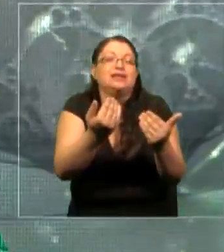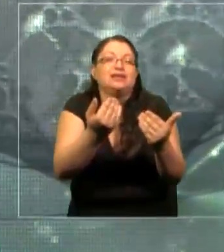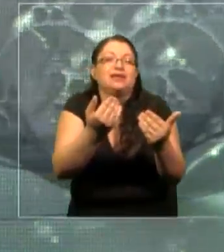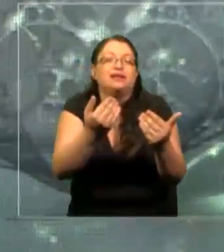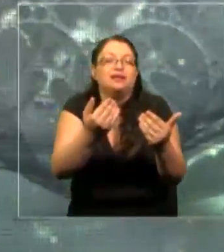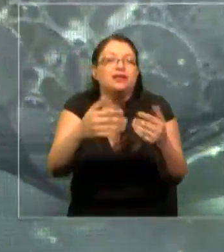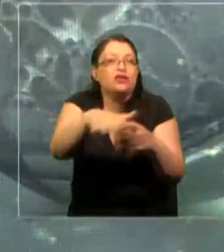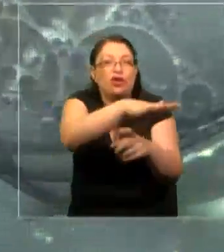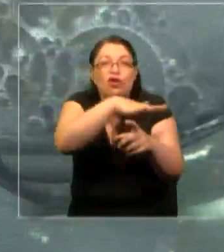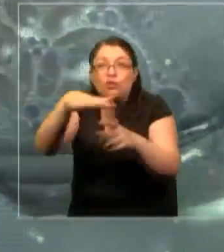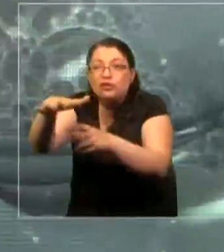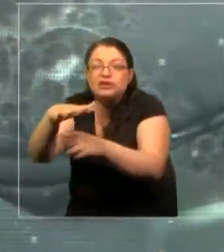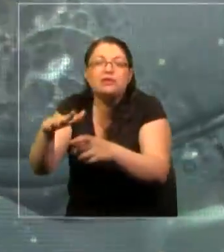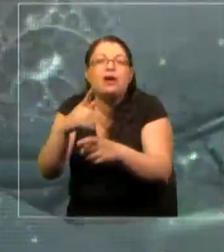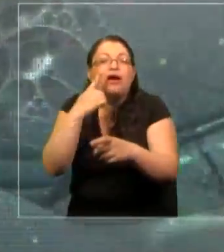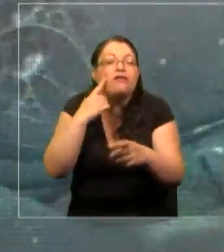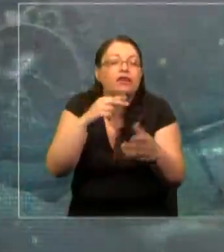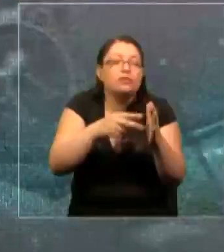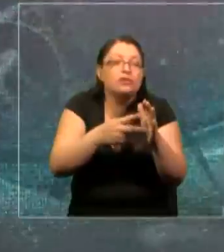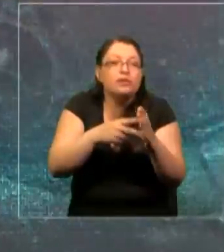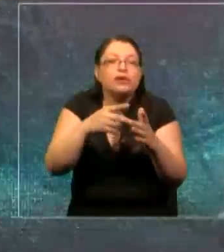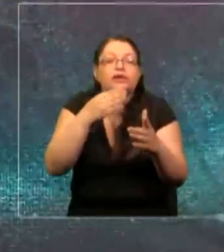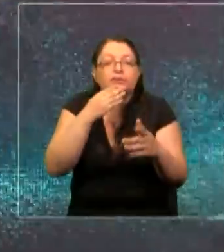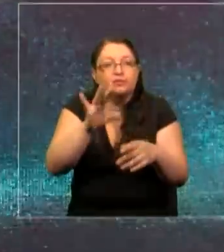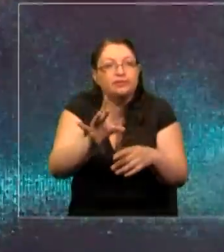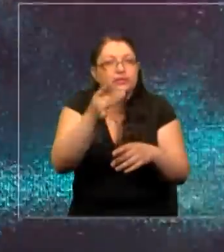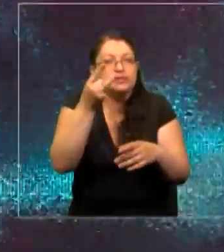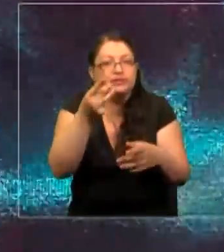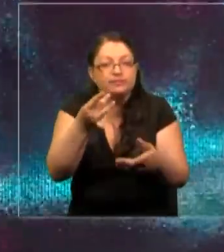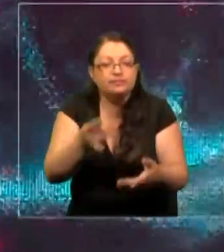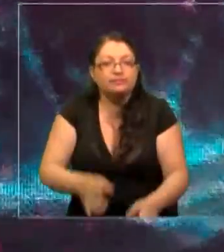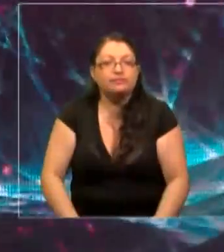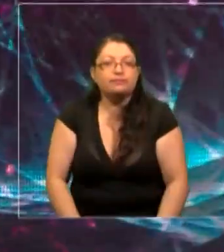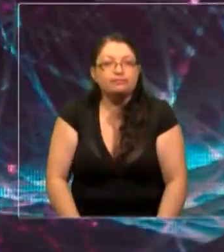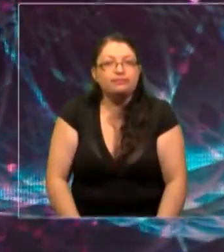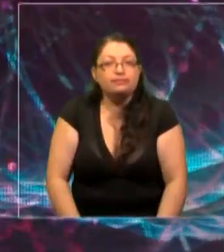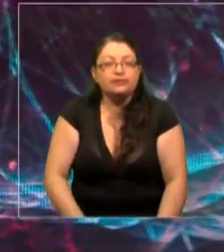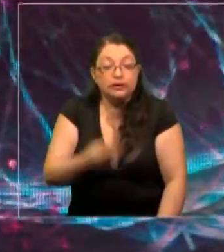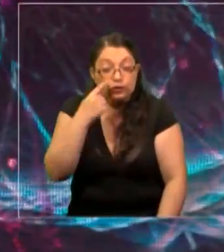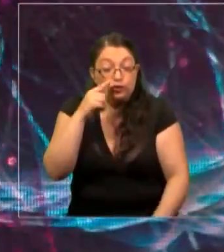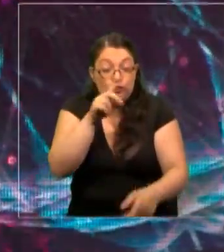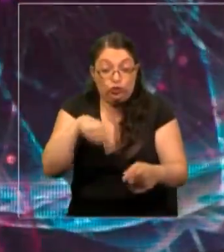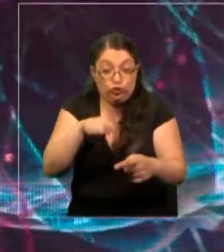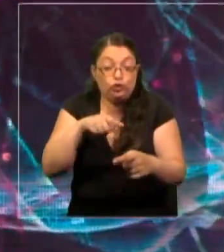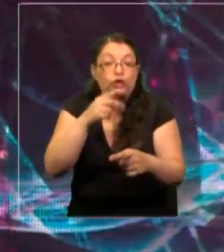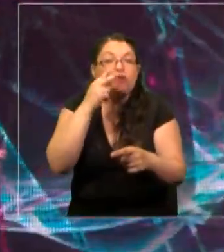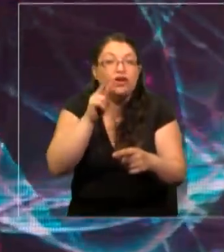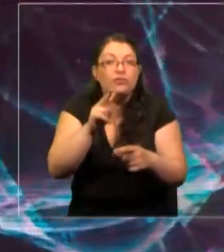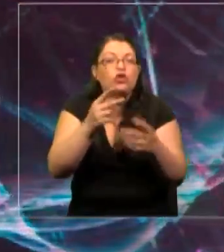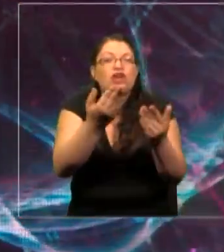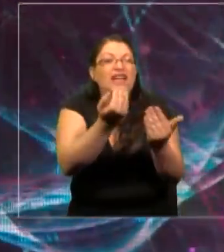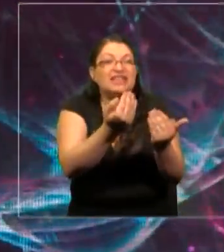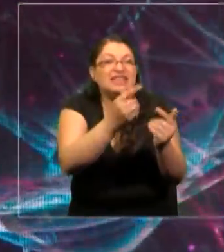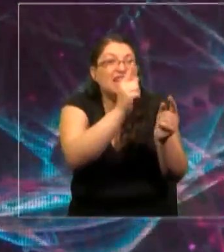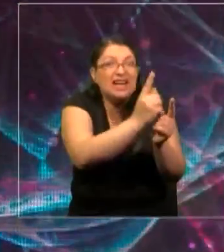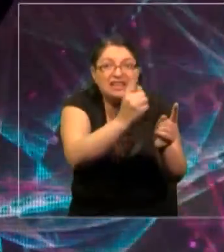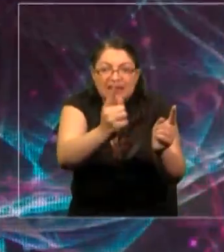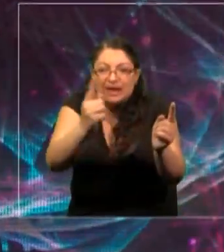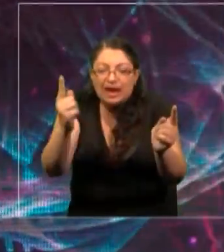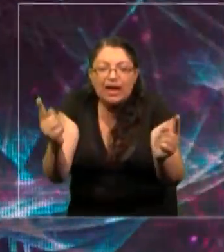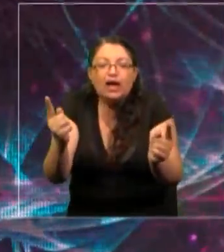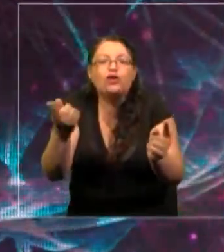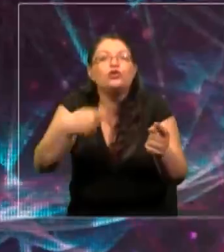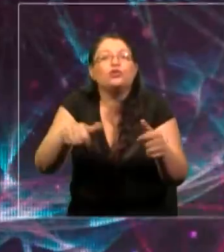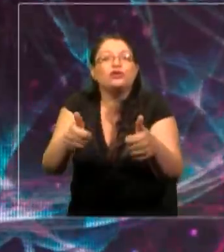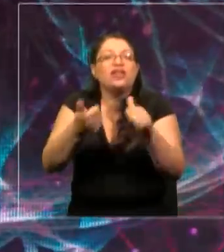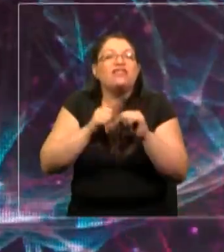vemos este problema, hay que reconocer que cuando vemos la necesidad de las distintas partes interesadas, nuestro desafío va a